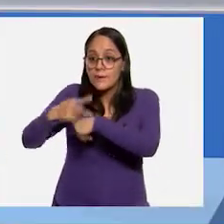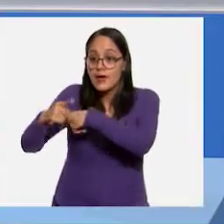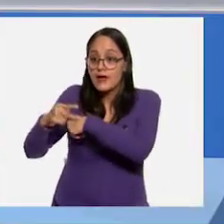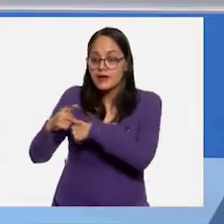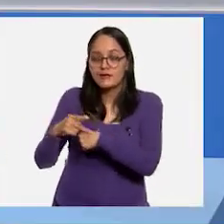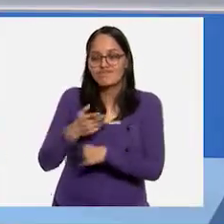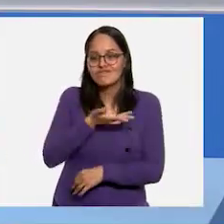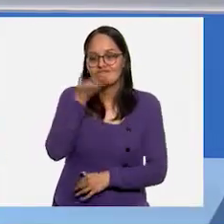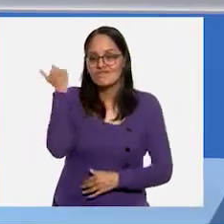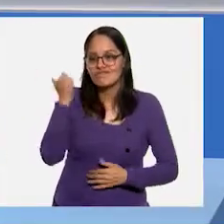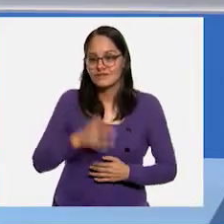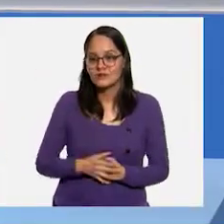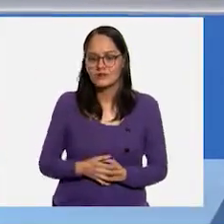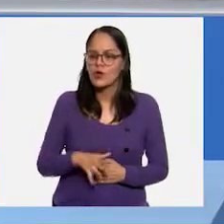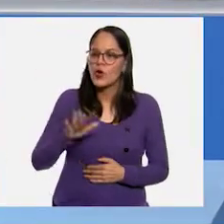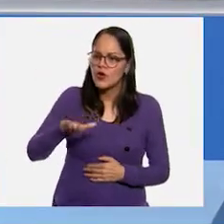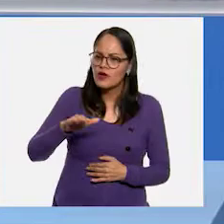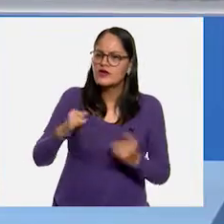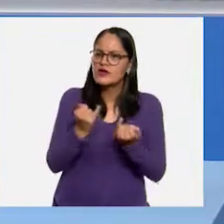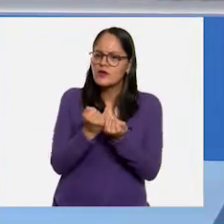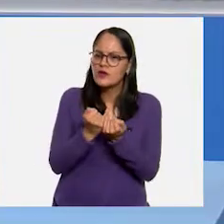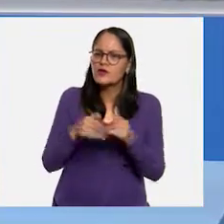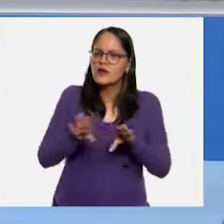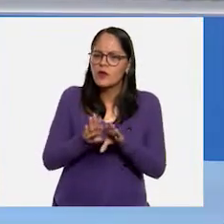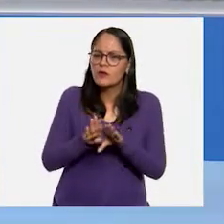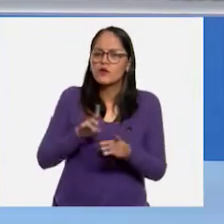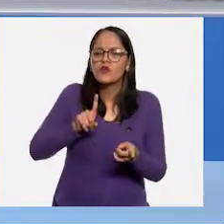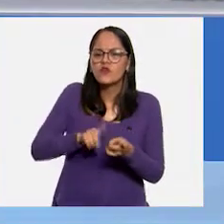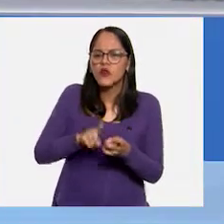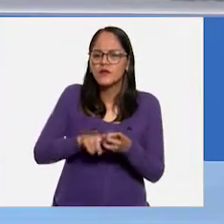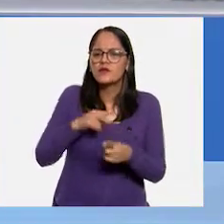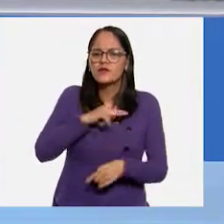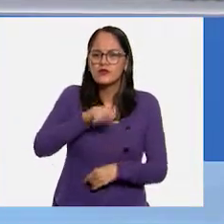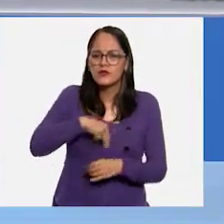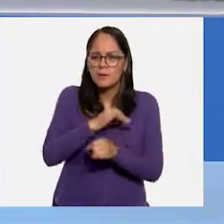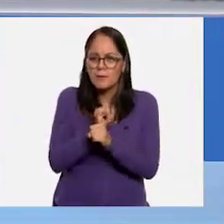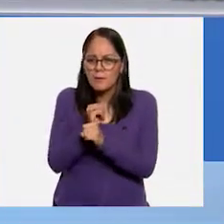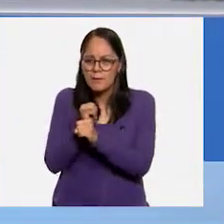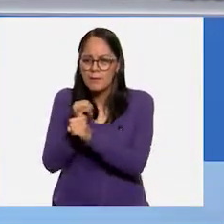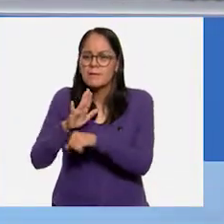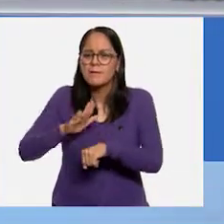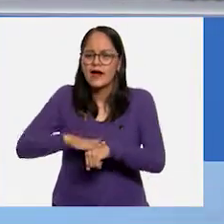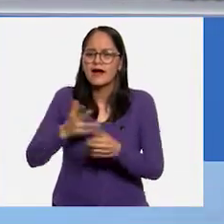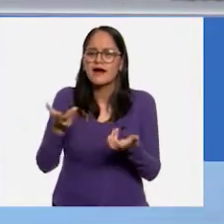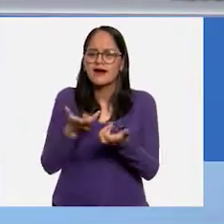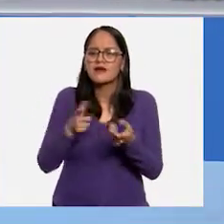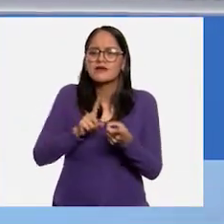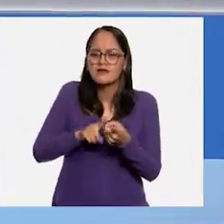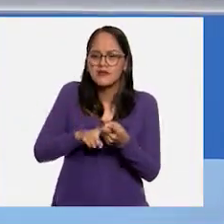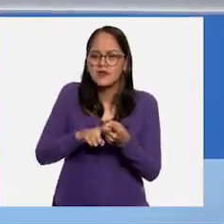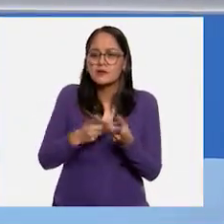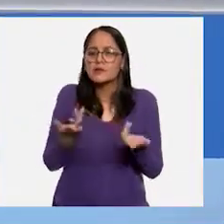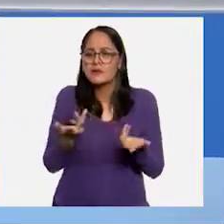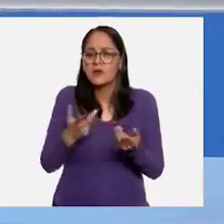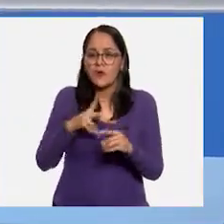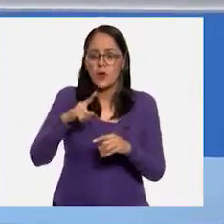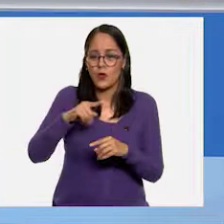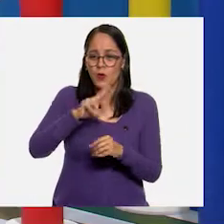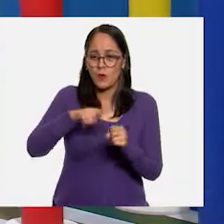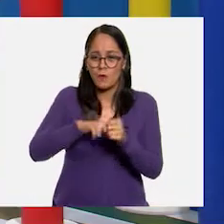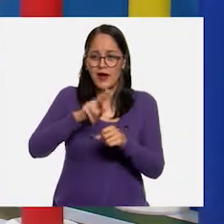Ay, al respecto de estar informados, ¿dónde podemos consultar qué podemos hacer en cada uno de los fenómenos